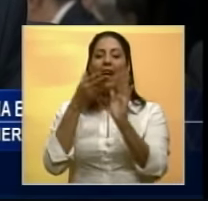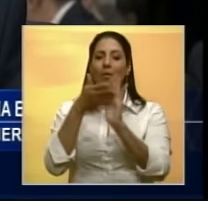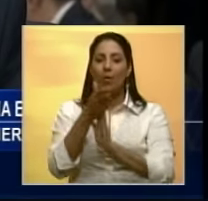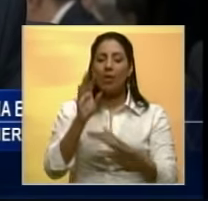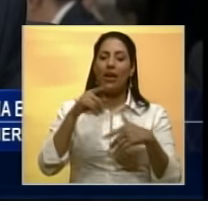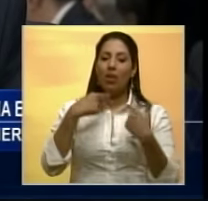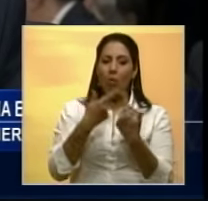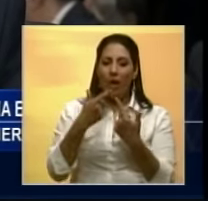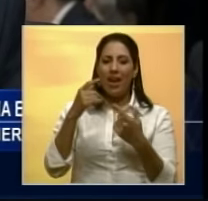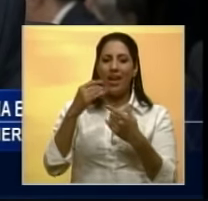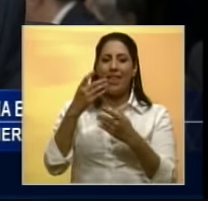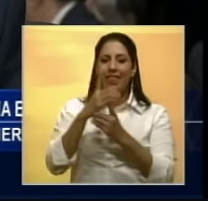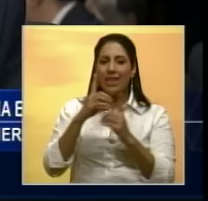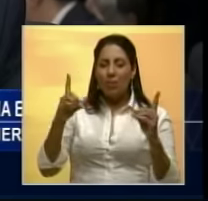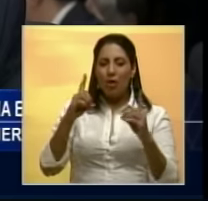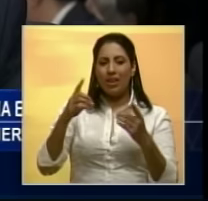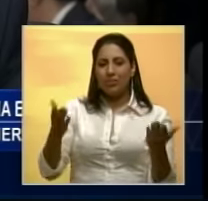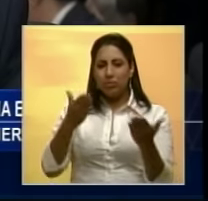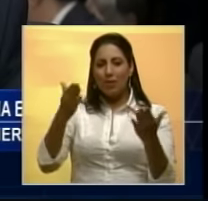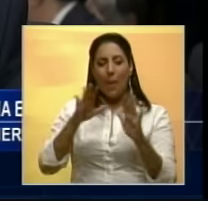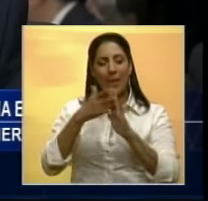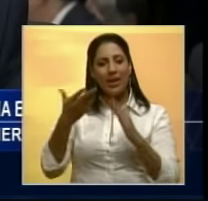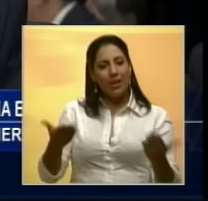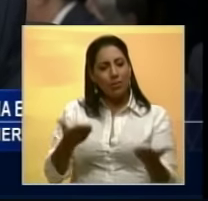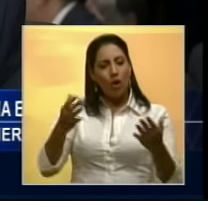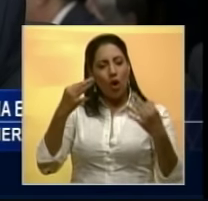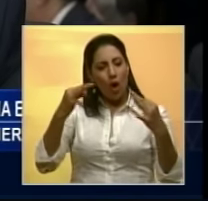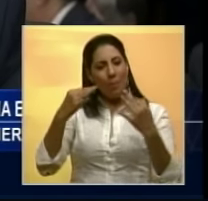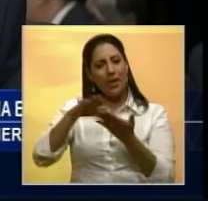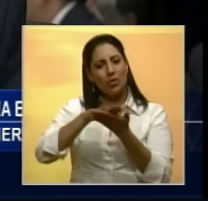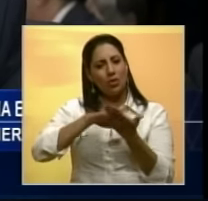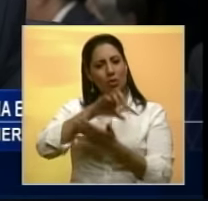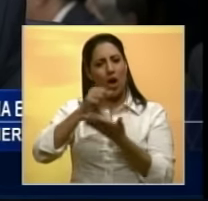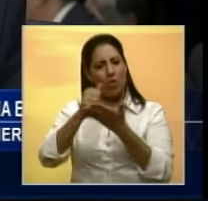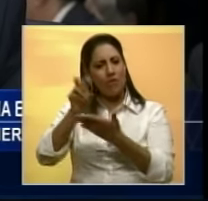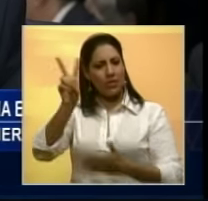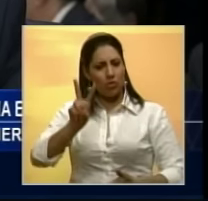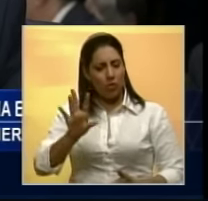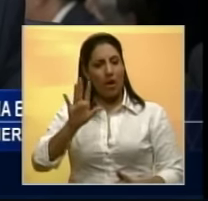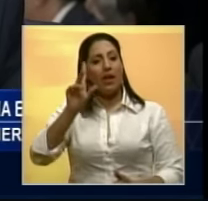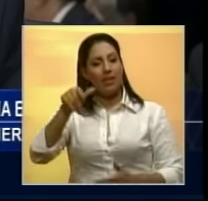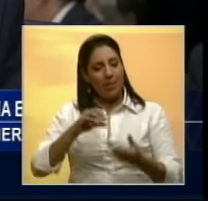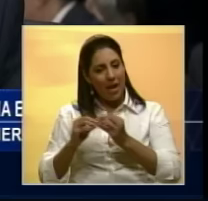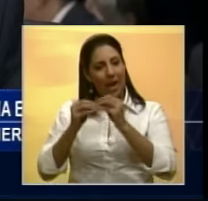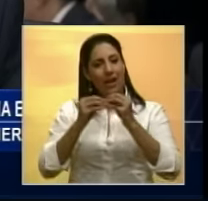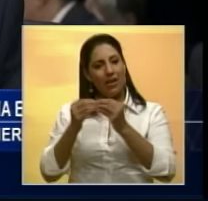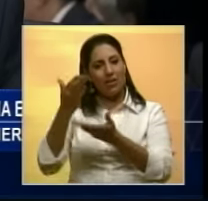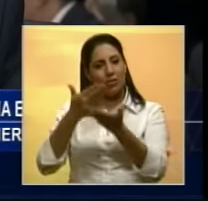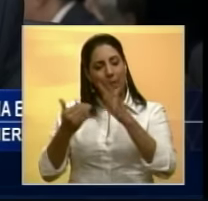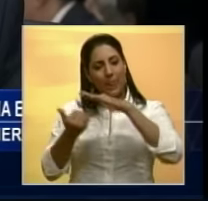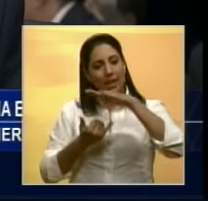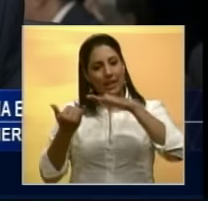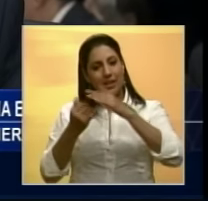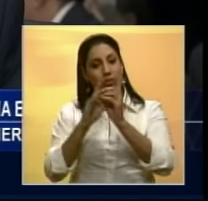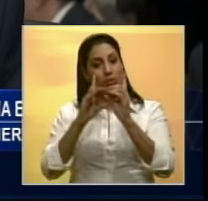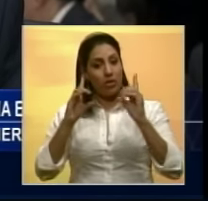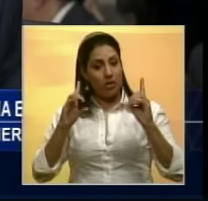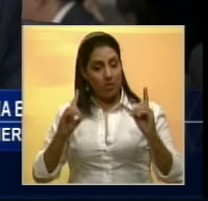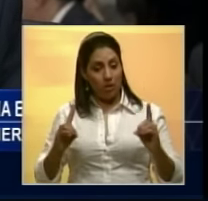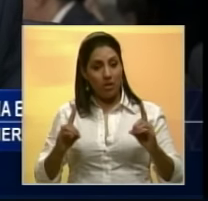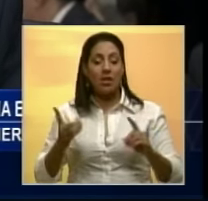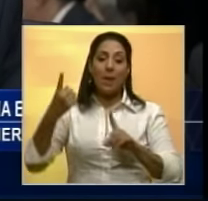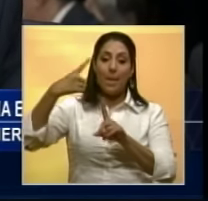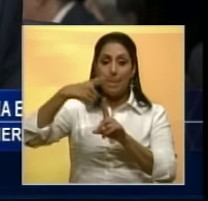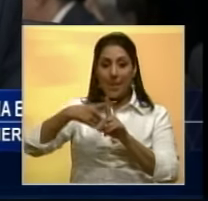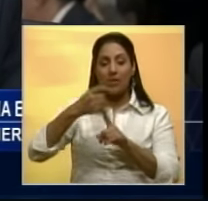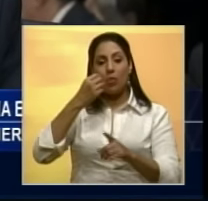Carta Democrática Interamericana para promover la normalización de la situación en Venezuela, así como el restablecimiento de las instituciones democráticas.